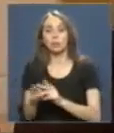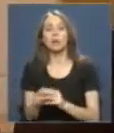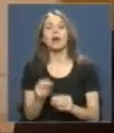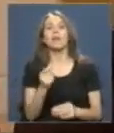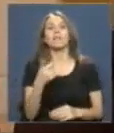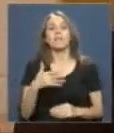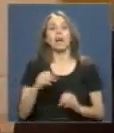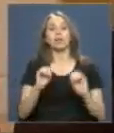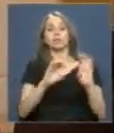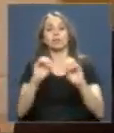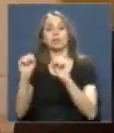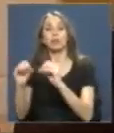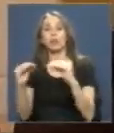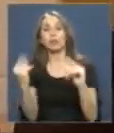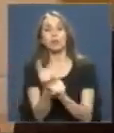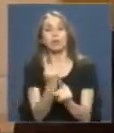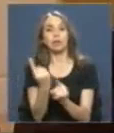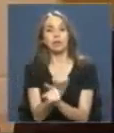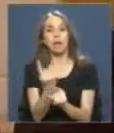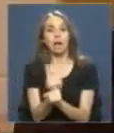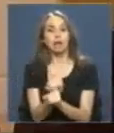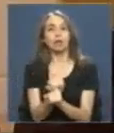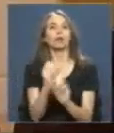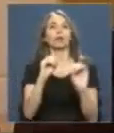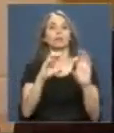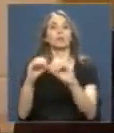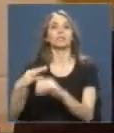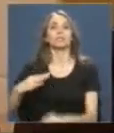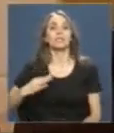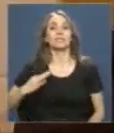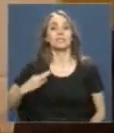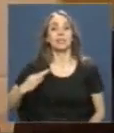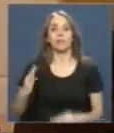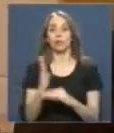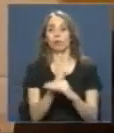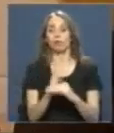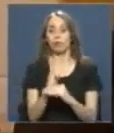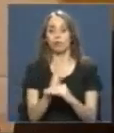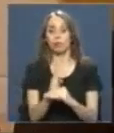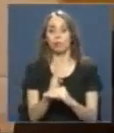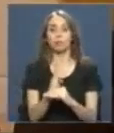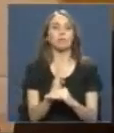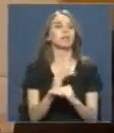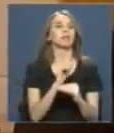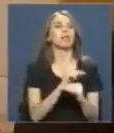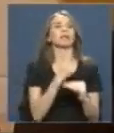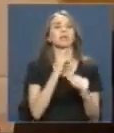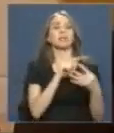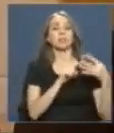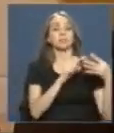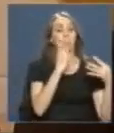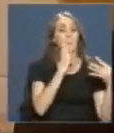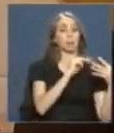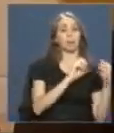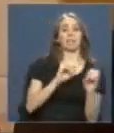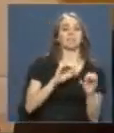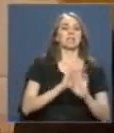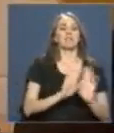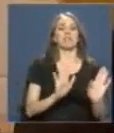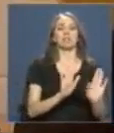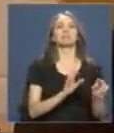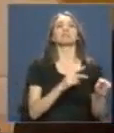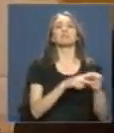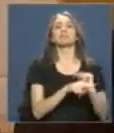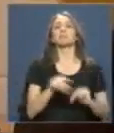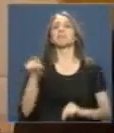la capacidad de diálogo, valores cívicos fundamentales que aquí hemos delegado en el colegio, pero que la verdad, presidente,